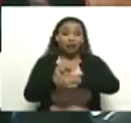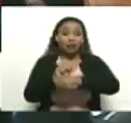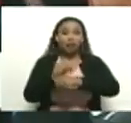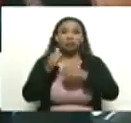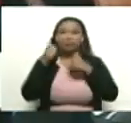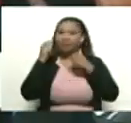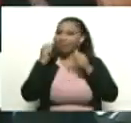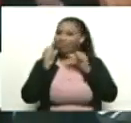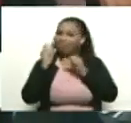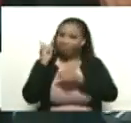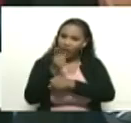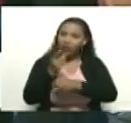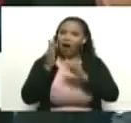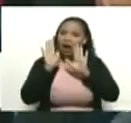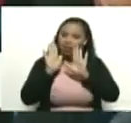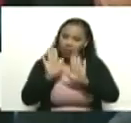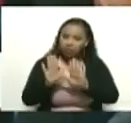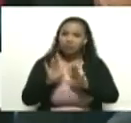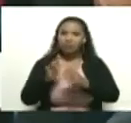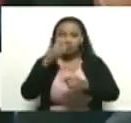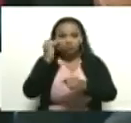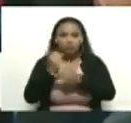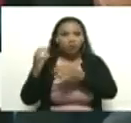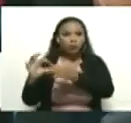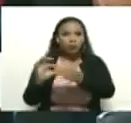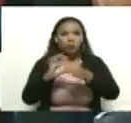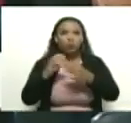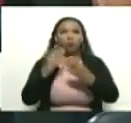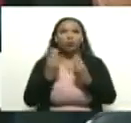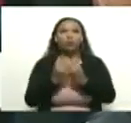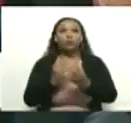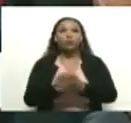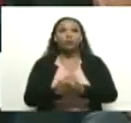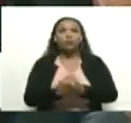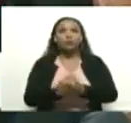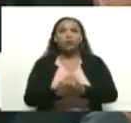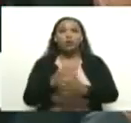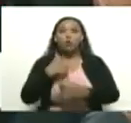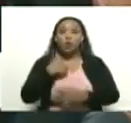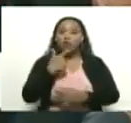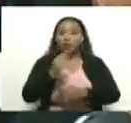lo siguiente. Yo dije en estos días también, Carmen, ni por las buenas.